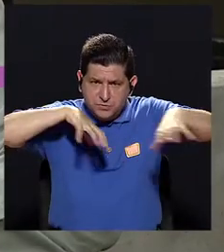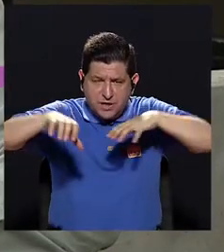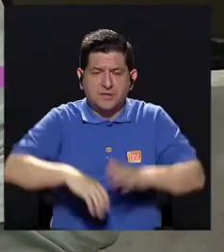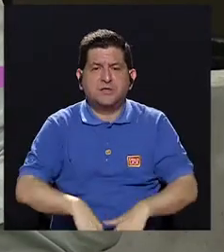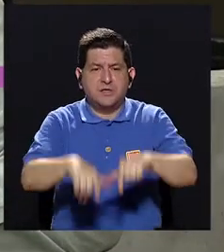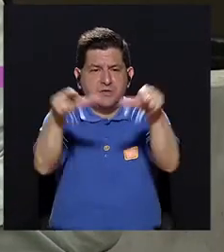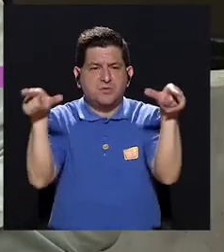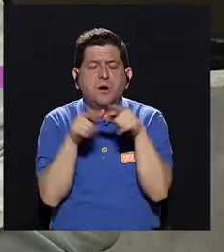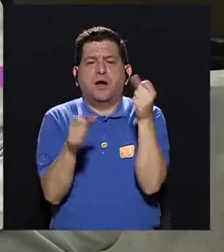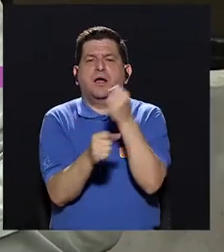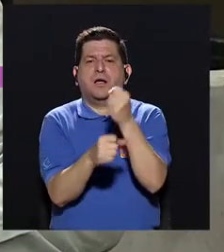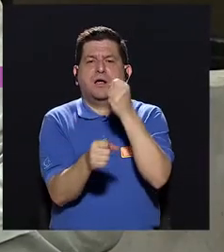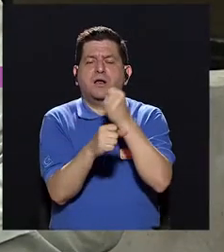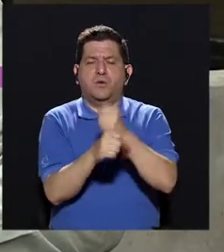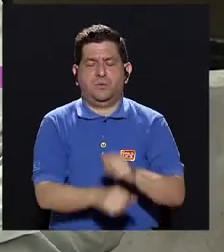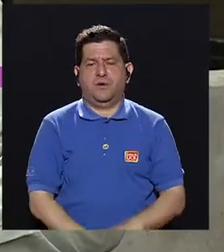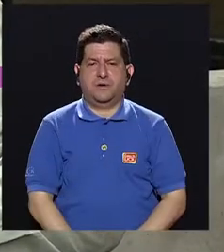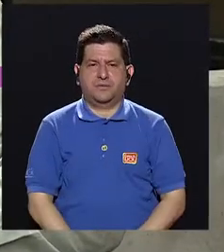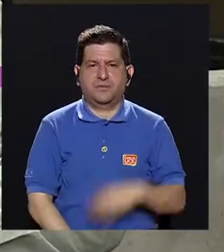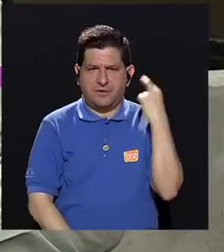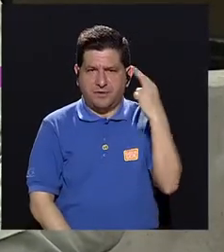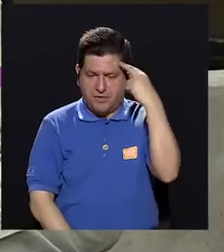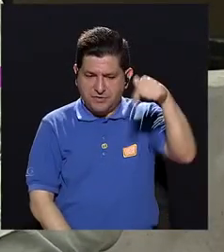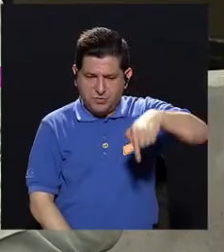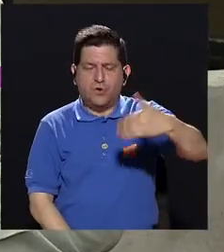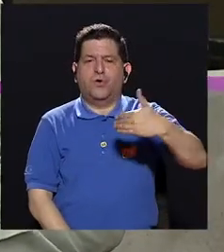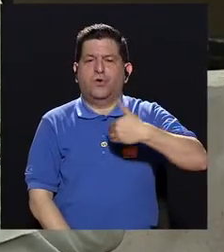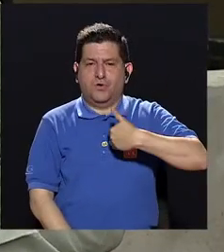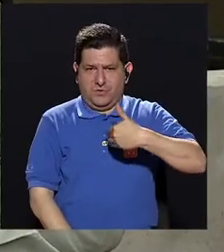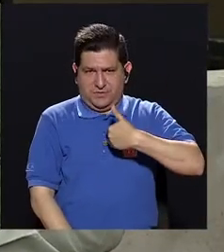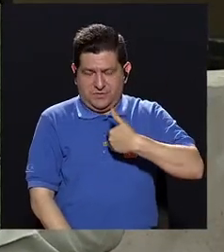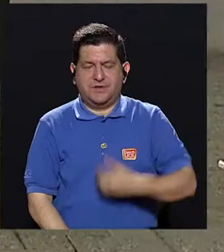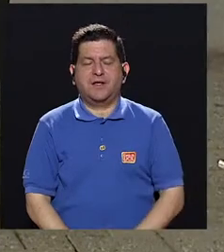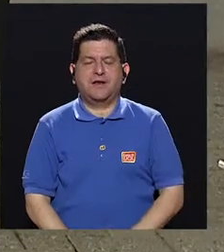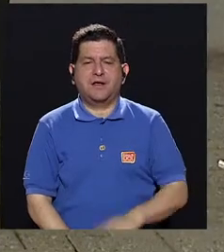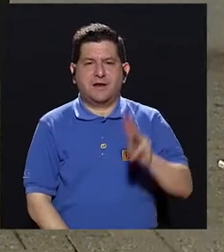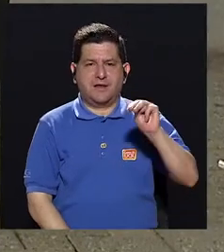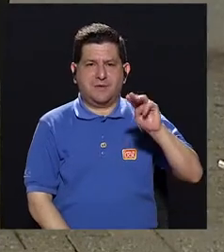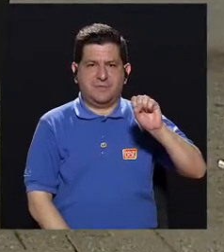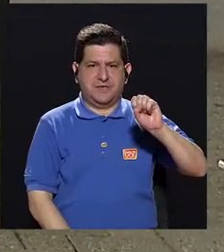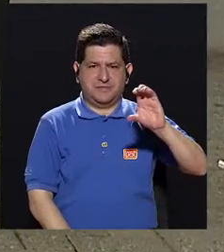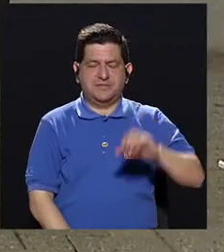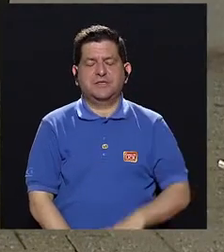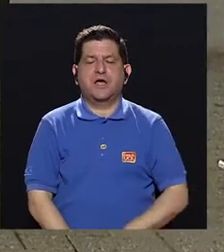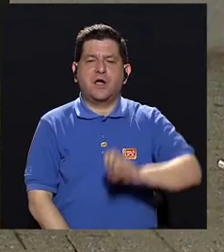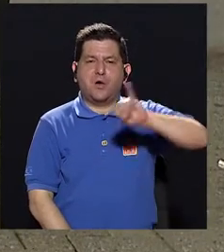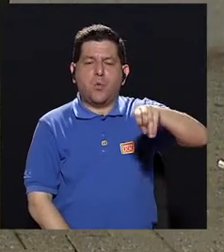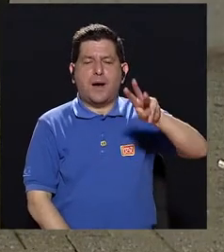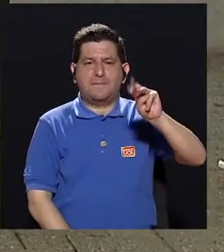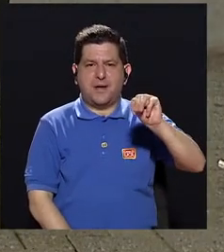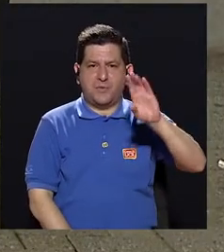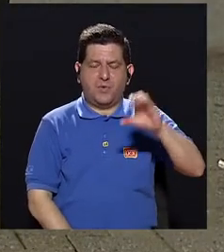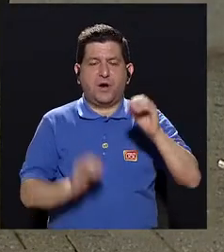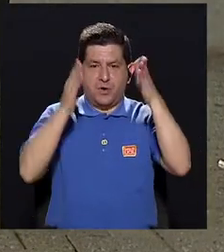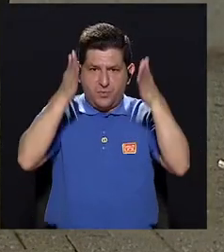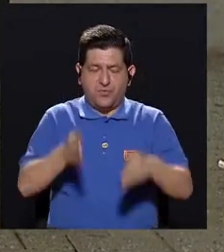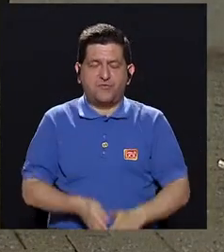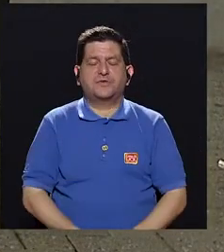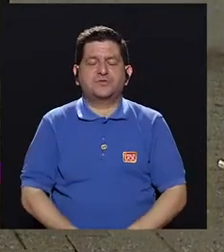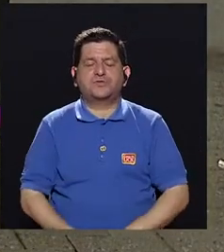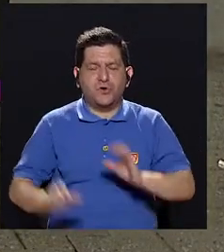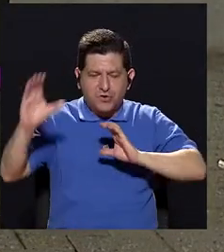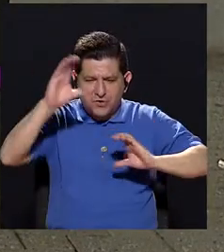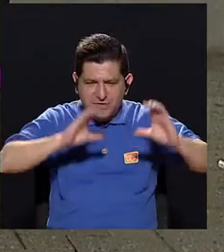activas en los lugares de trabajo. Y para esto, contamos con la presencia de el máster Juan Manuel Camacho, quien es profesor de la